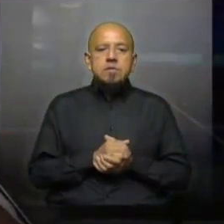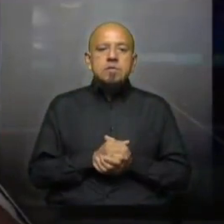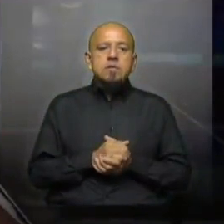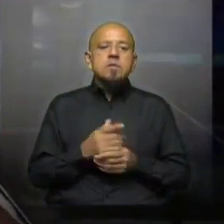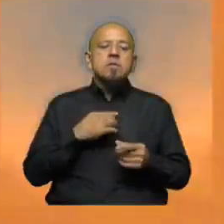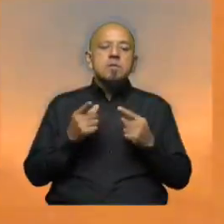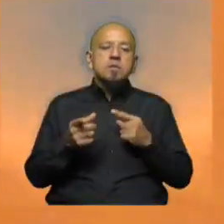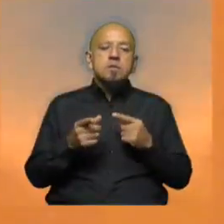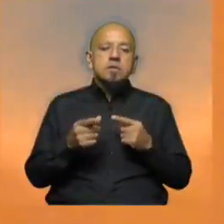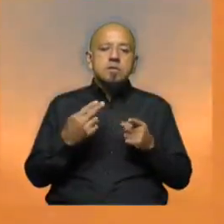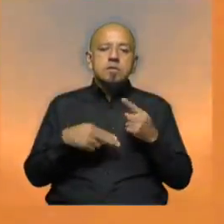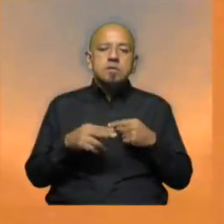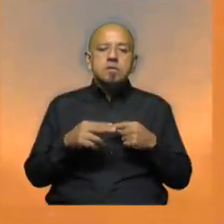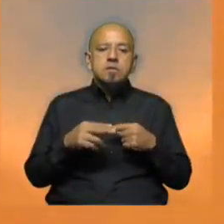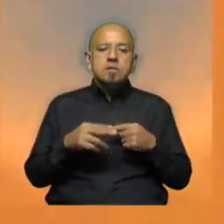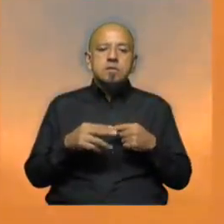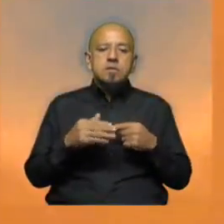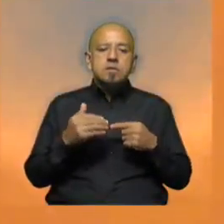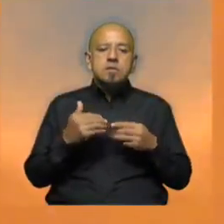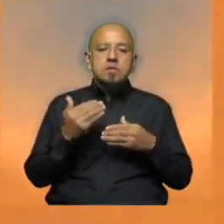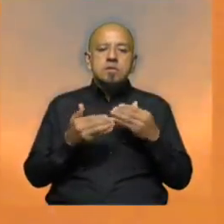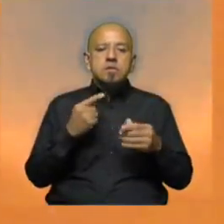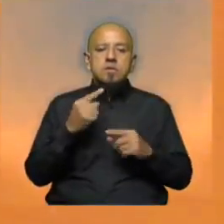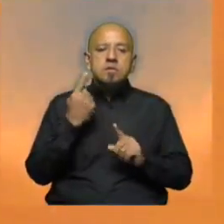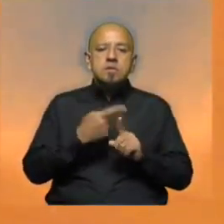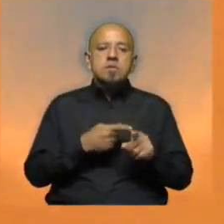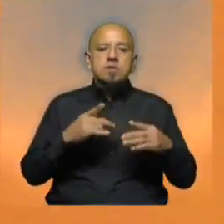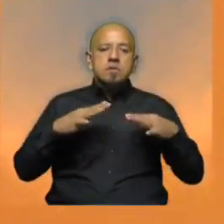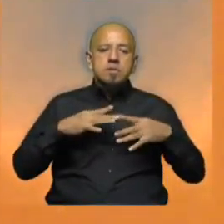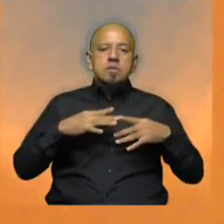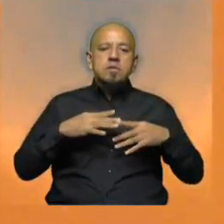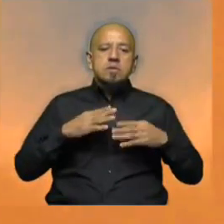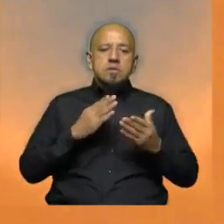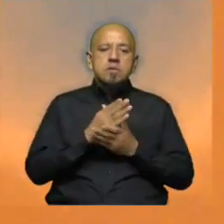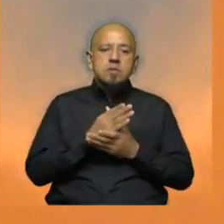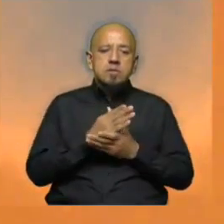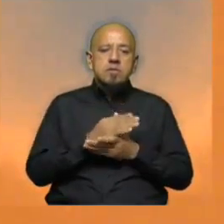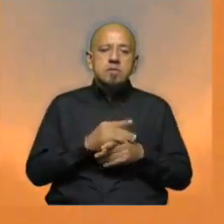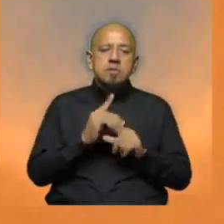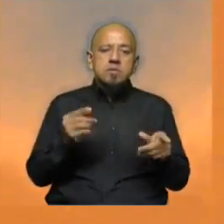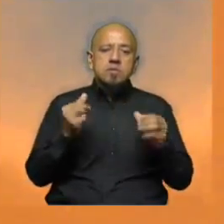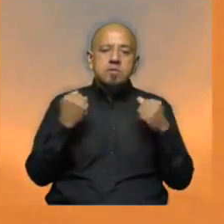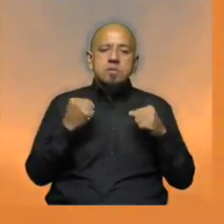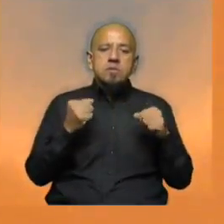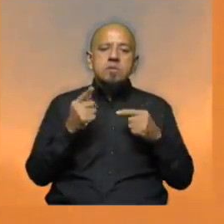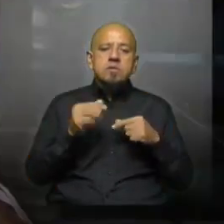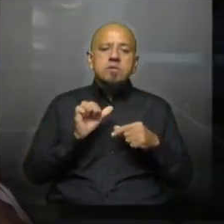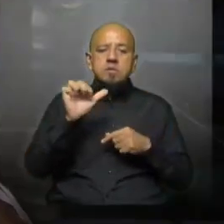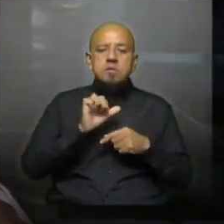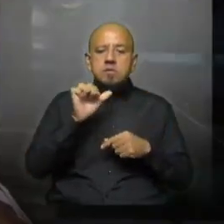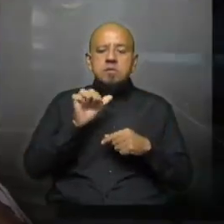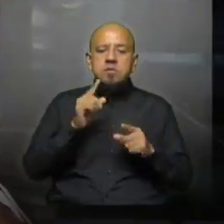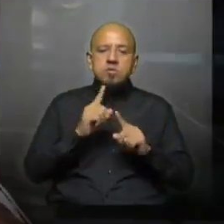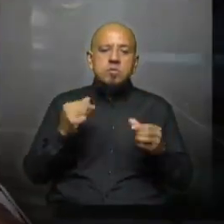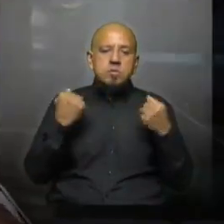nunca, nunca estuvimos ni siquiera un mes de licencia con la Tabaré. Porque aunque de pronto no ensayemos durante un mes, por ejemplo en enero no